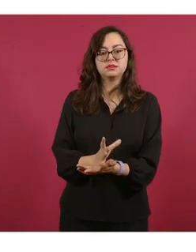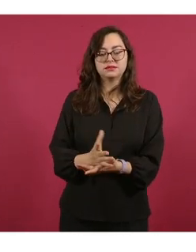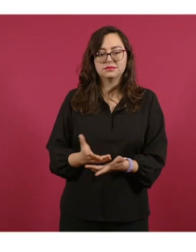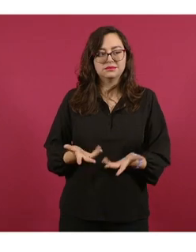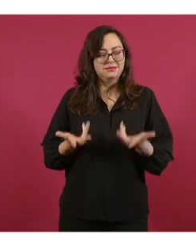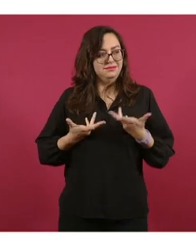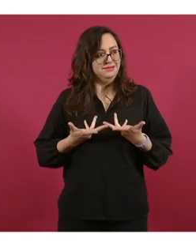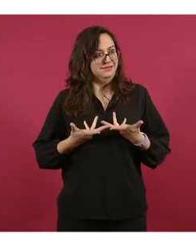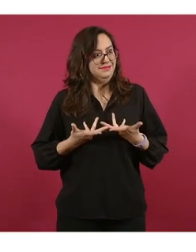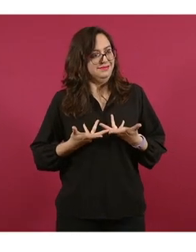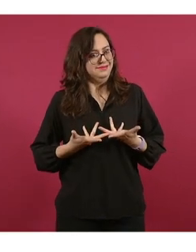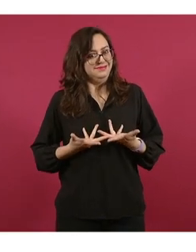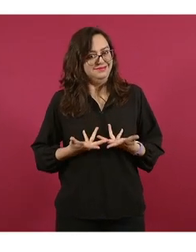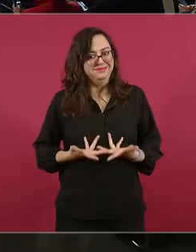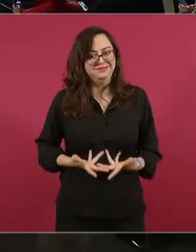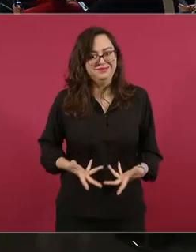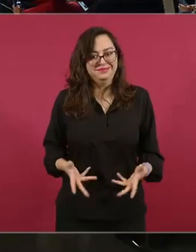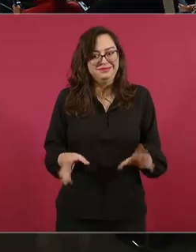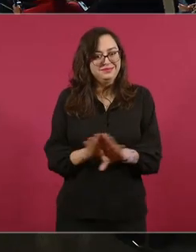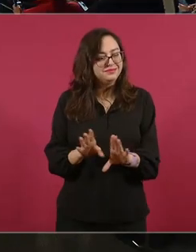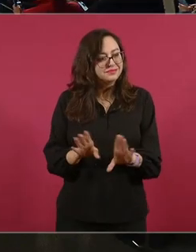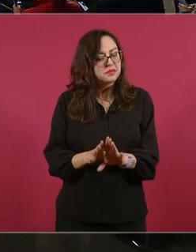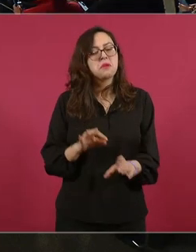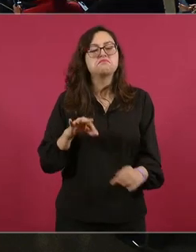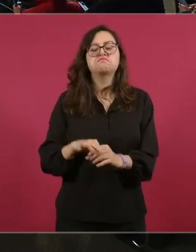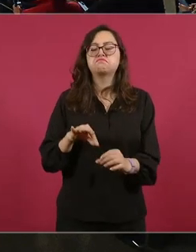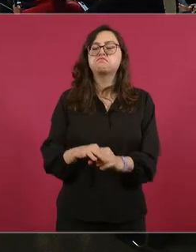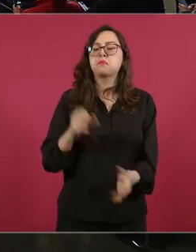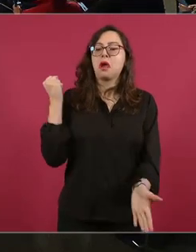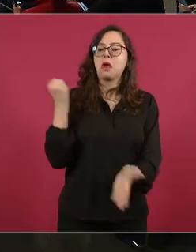¿Cómo aprobaban eso